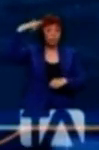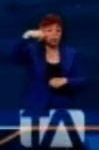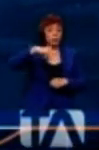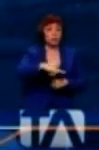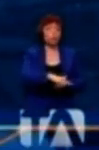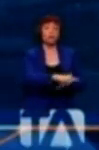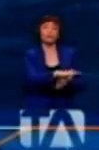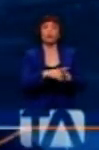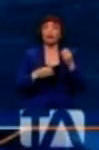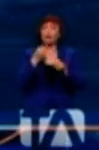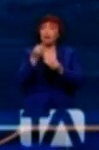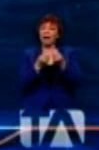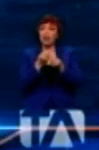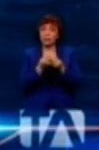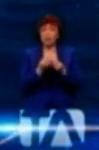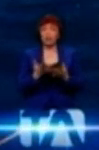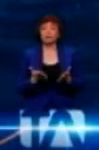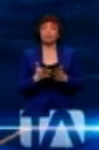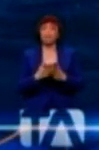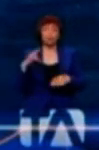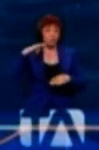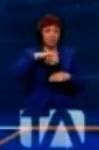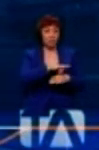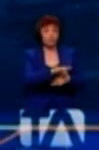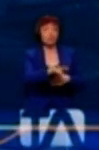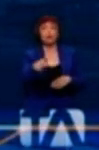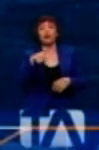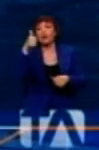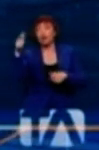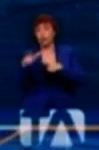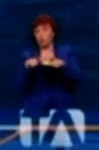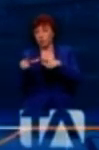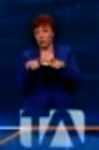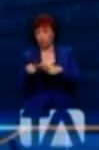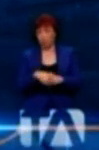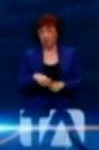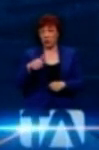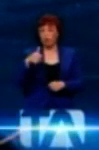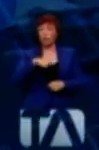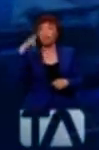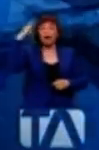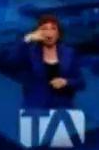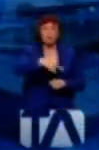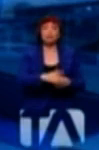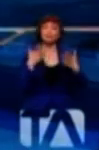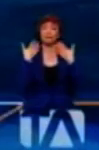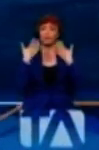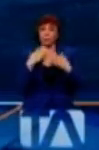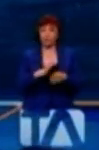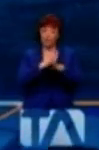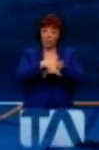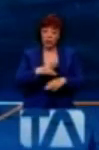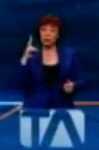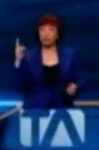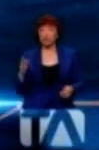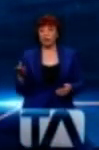y, siguiendo los procedimientos regulatorios, desvió el avión al aeropuerto alterno José Joaquín de Olmedo en Guayaquil. Se procedió a un segundo intento